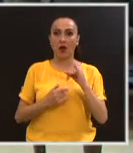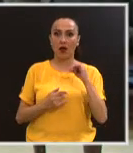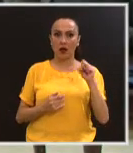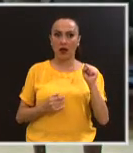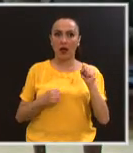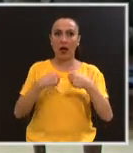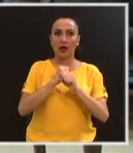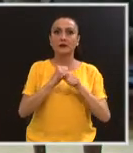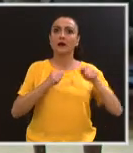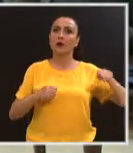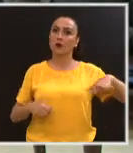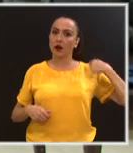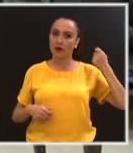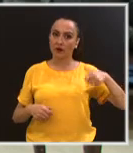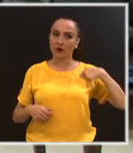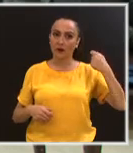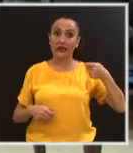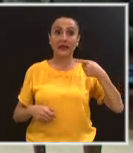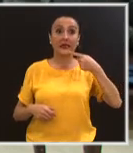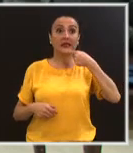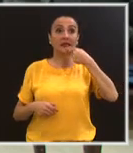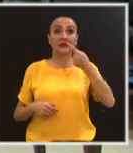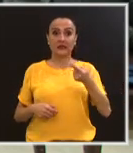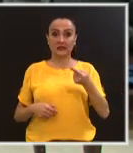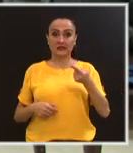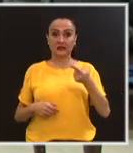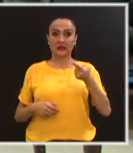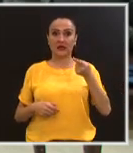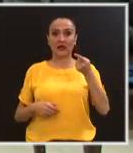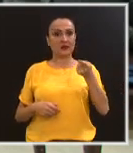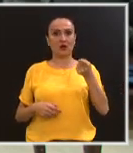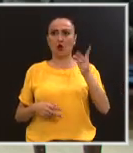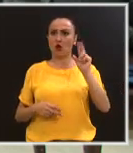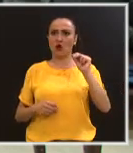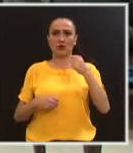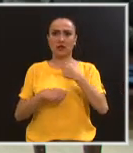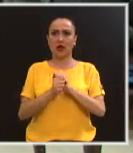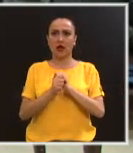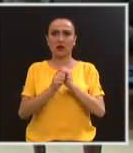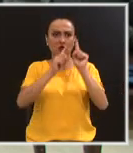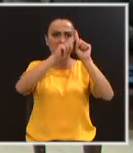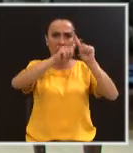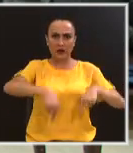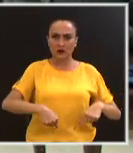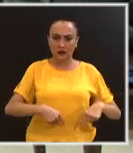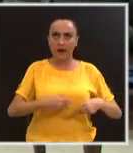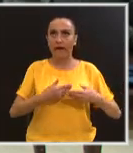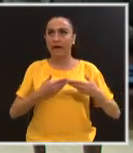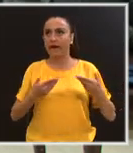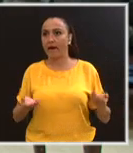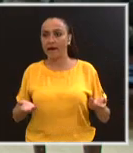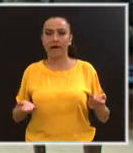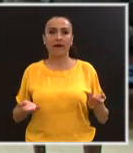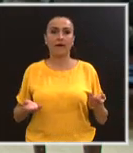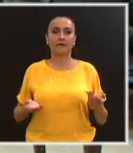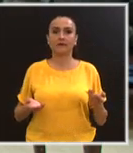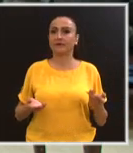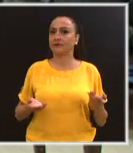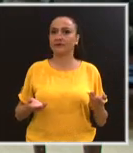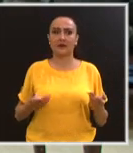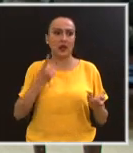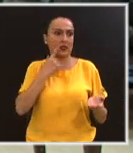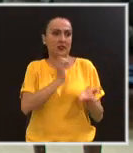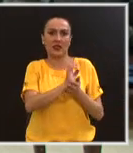hacer un arreglo de pago dice que eso no se han hecho las anulaciones que nos